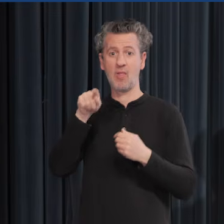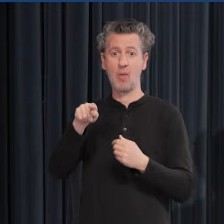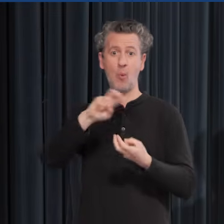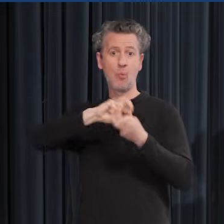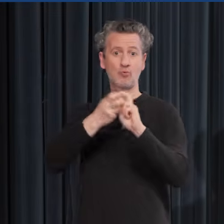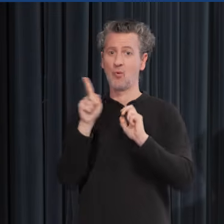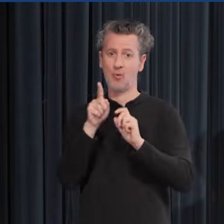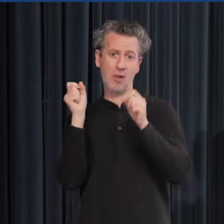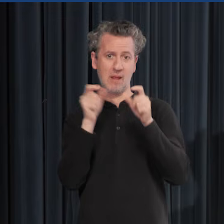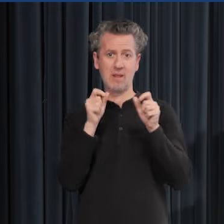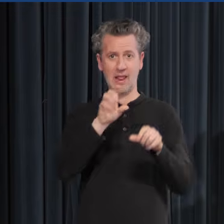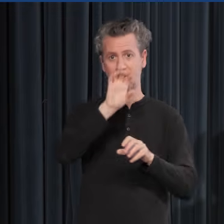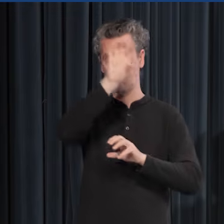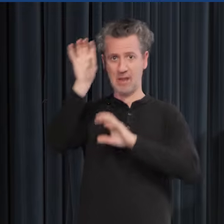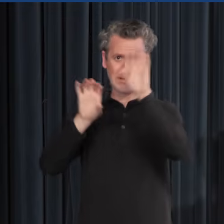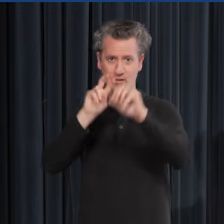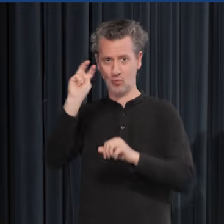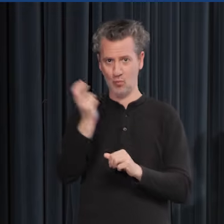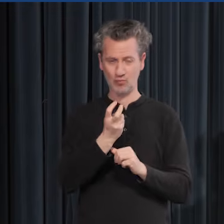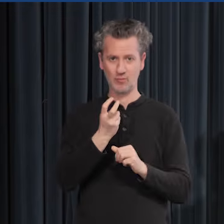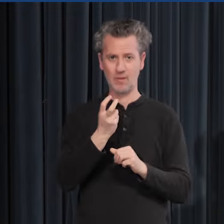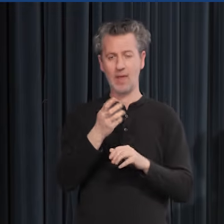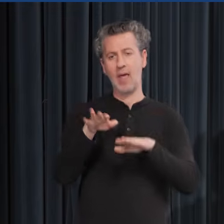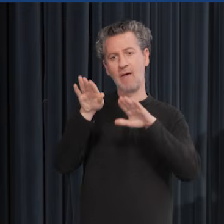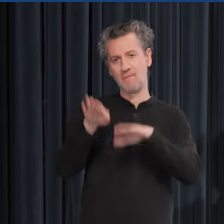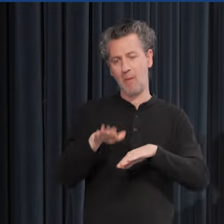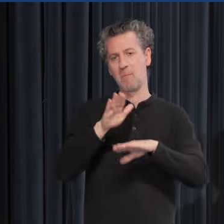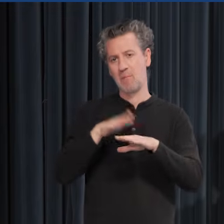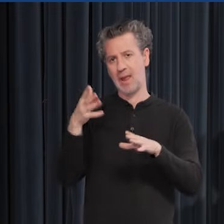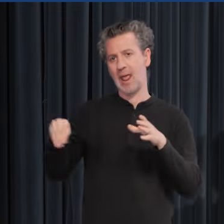inmigrantes. Entonces, un poco para intentar favorecer su inclusión.